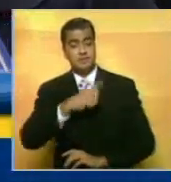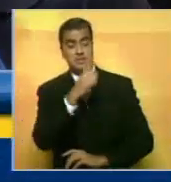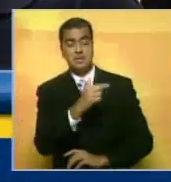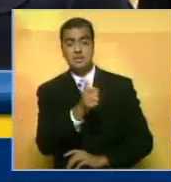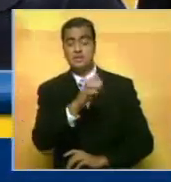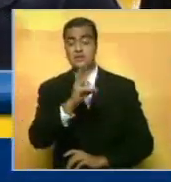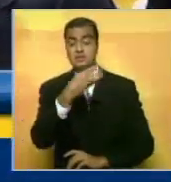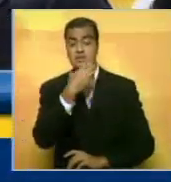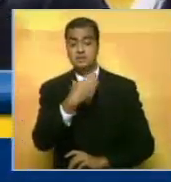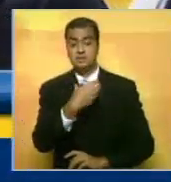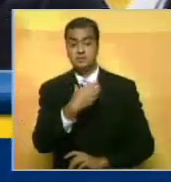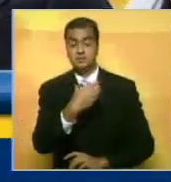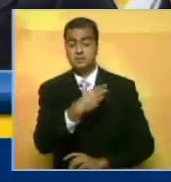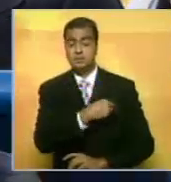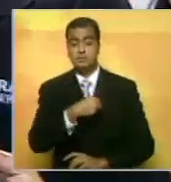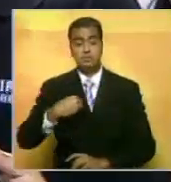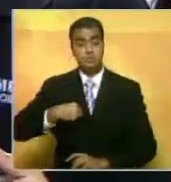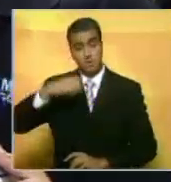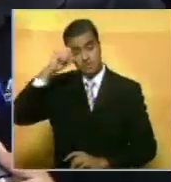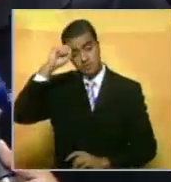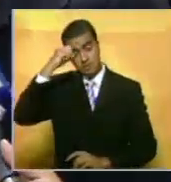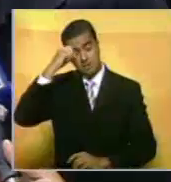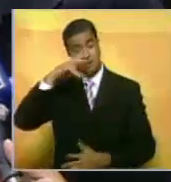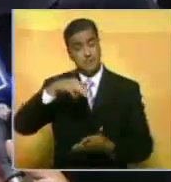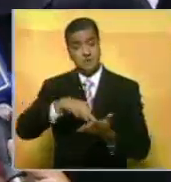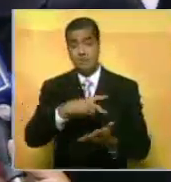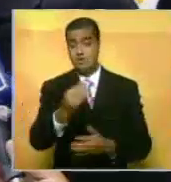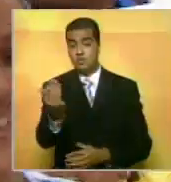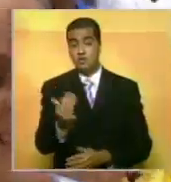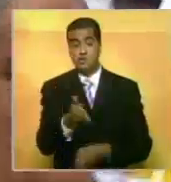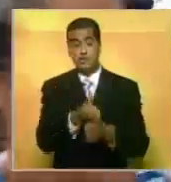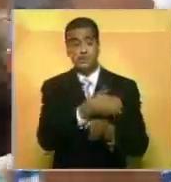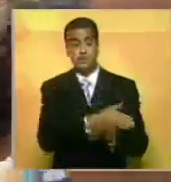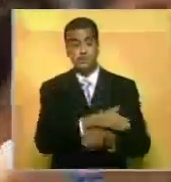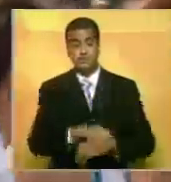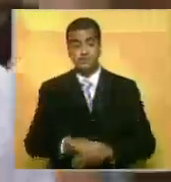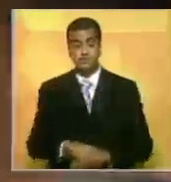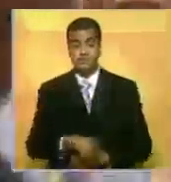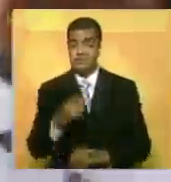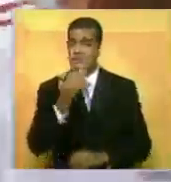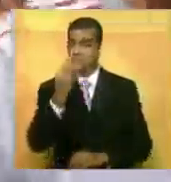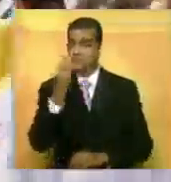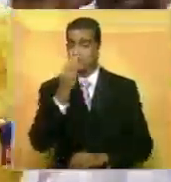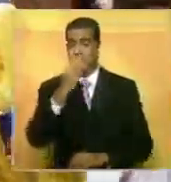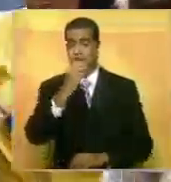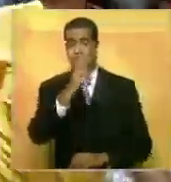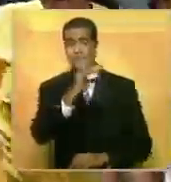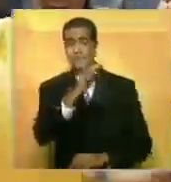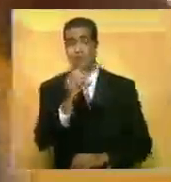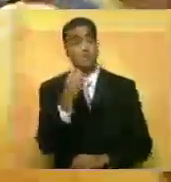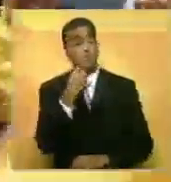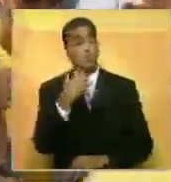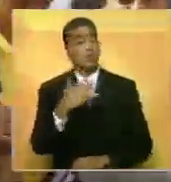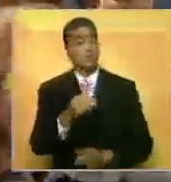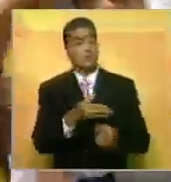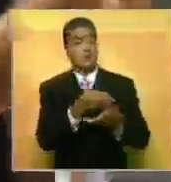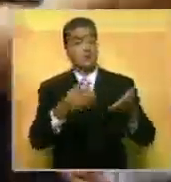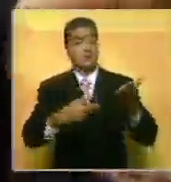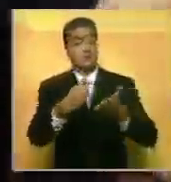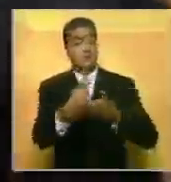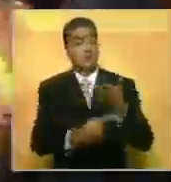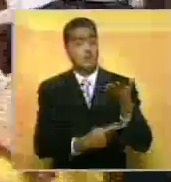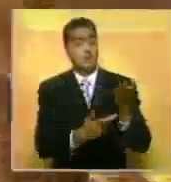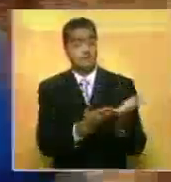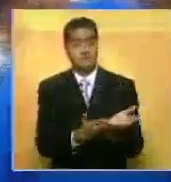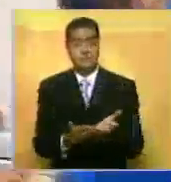16 de diciembre Les vamos a recordar que Miranda no regresa al pasado capril les aseguró que Campo Rico no escapa al amplio programa que